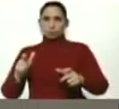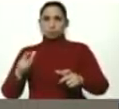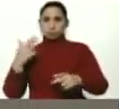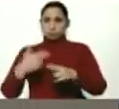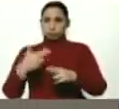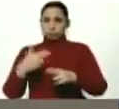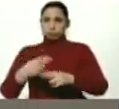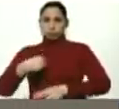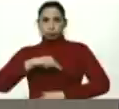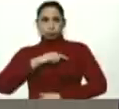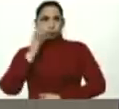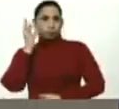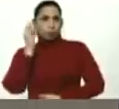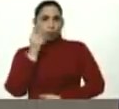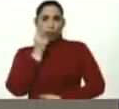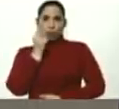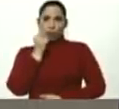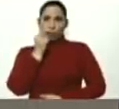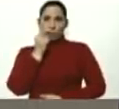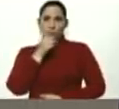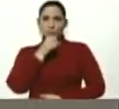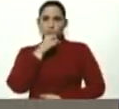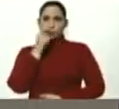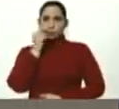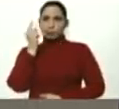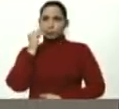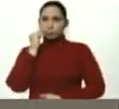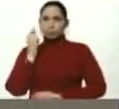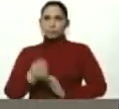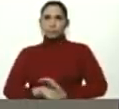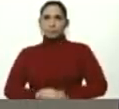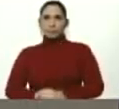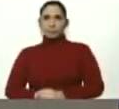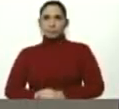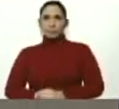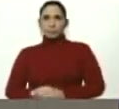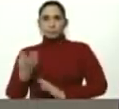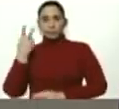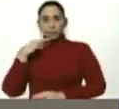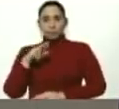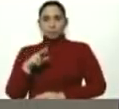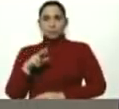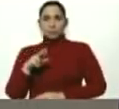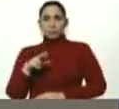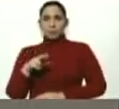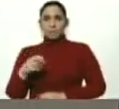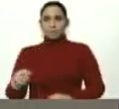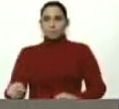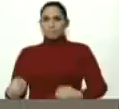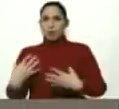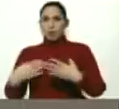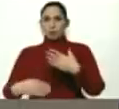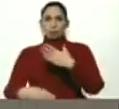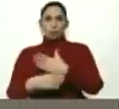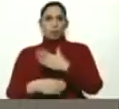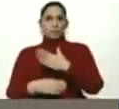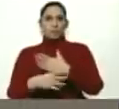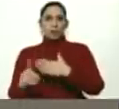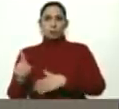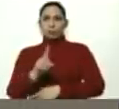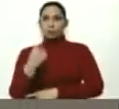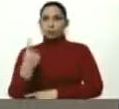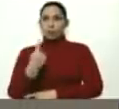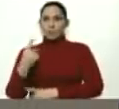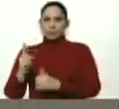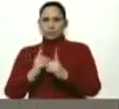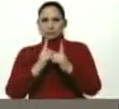mujeres, para nuestros hombres, para nuestras abuelas y para nuestros abuelos, por el virus que todavía no solamente nos acecha,